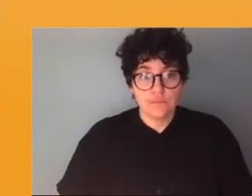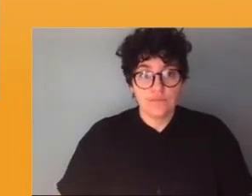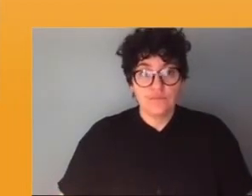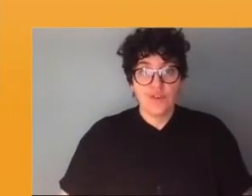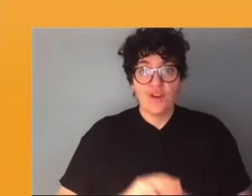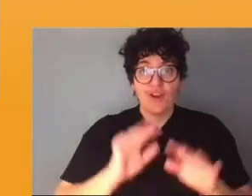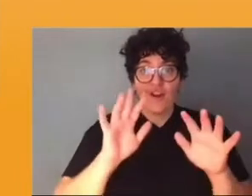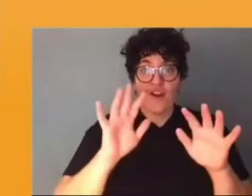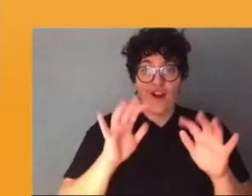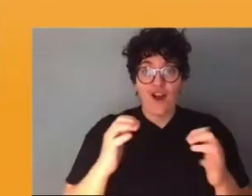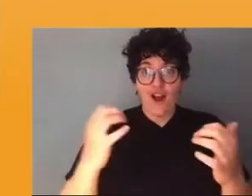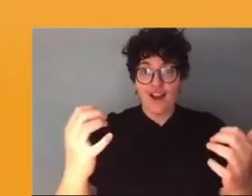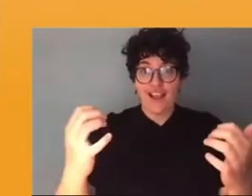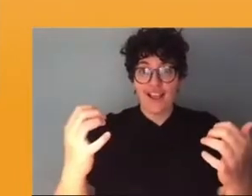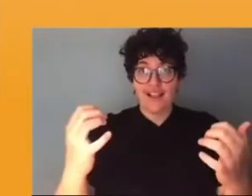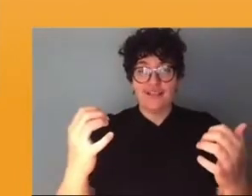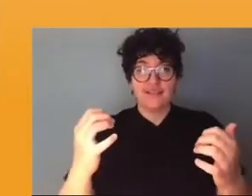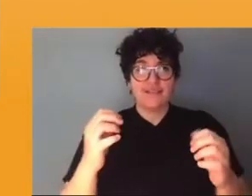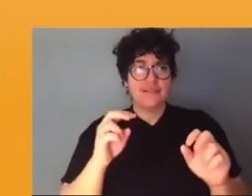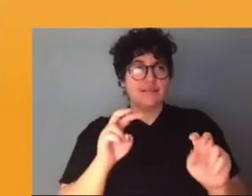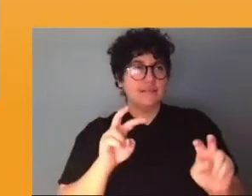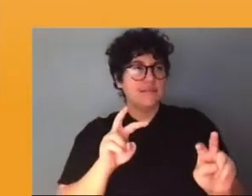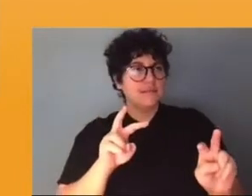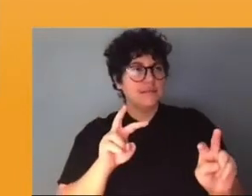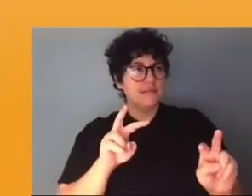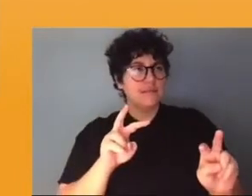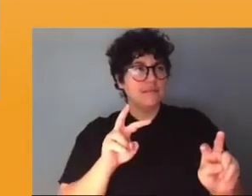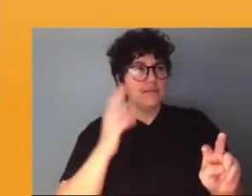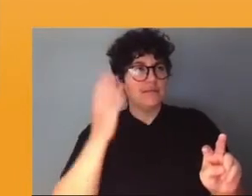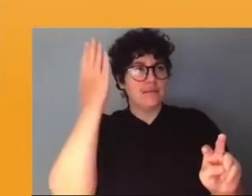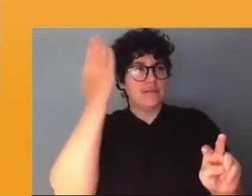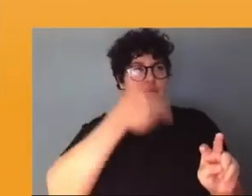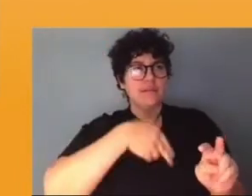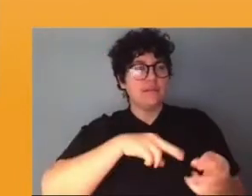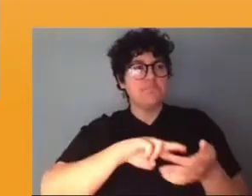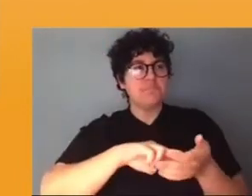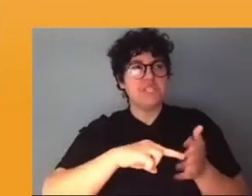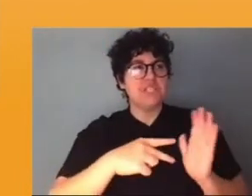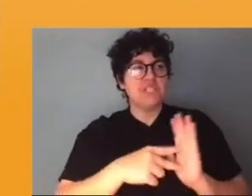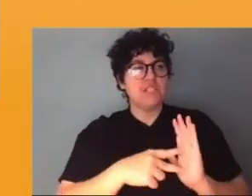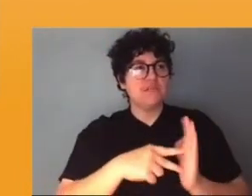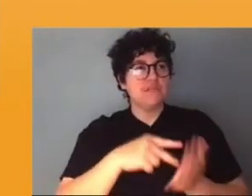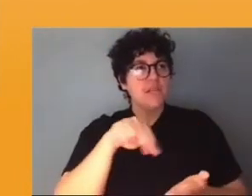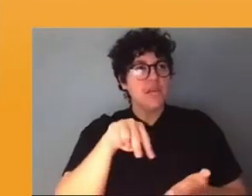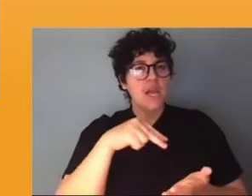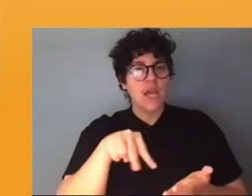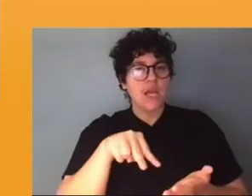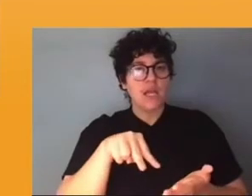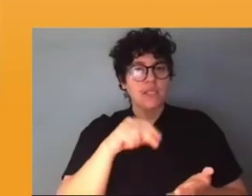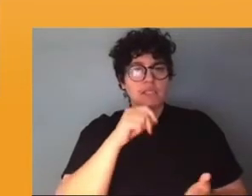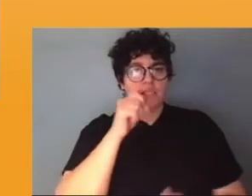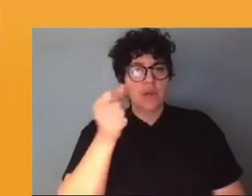donde el público no entiende el significado del baile.